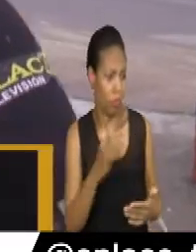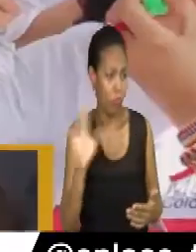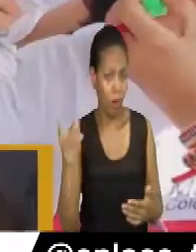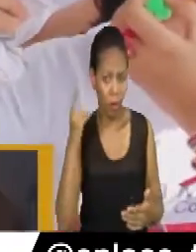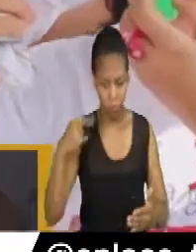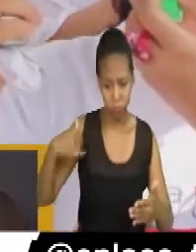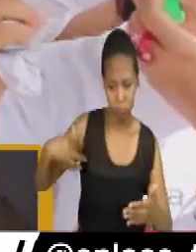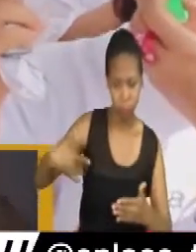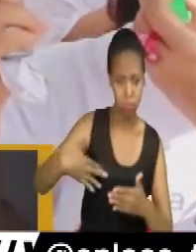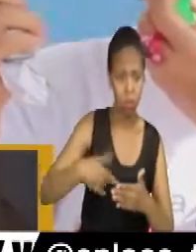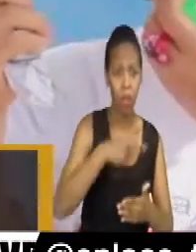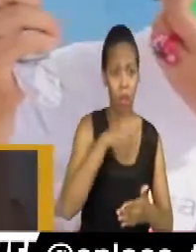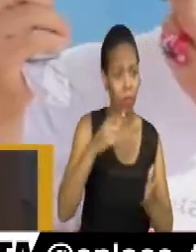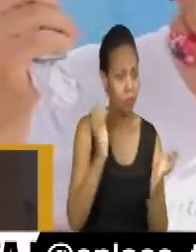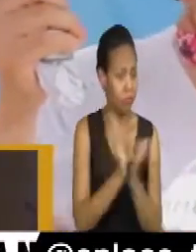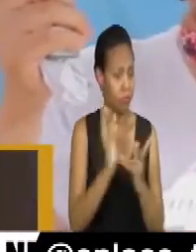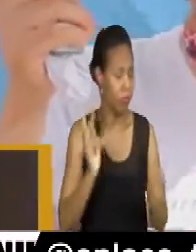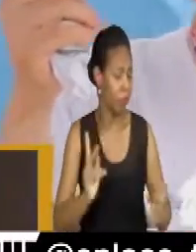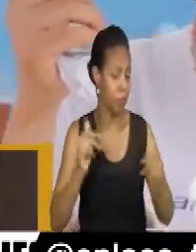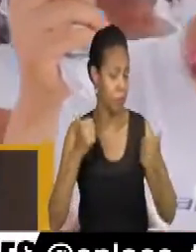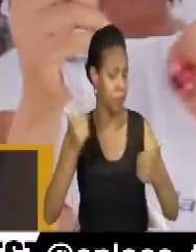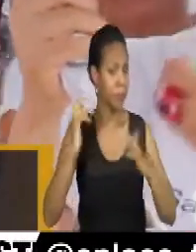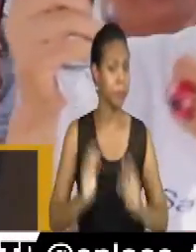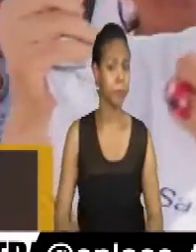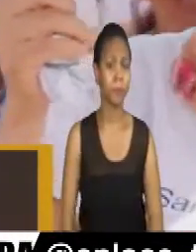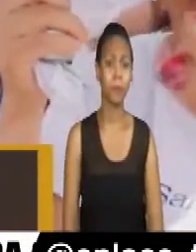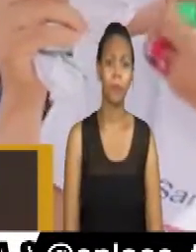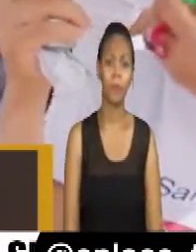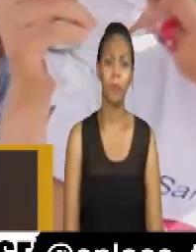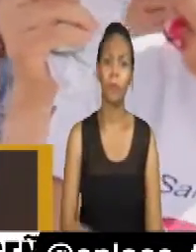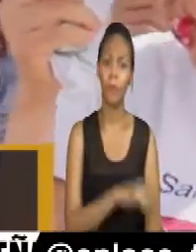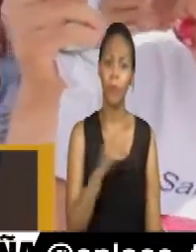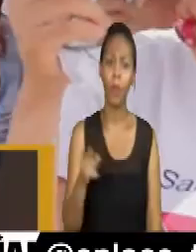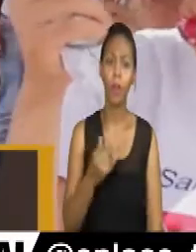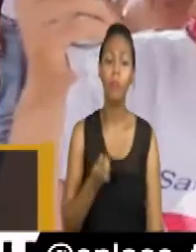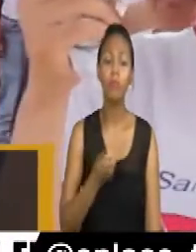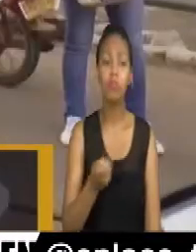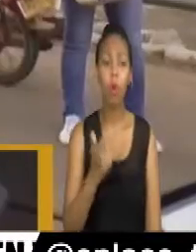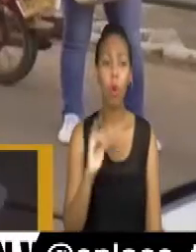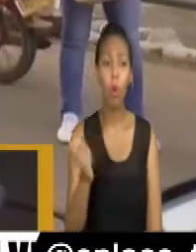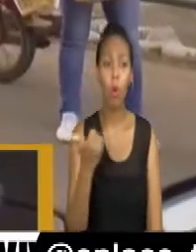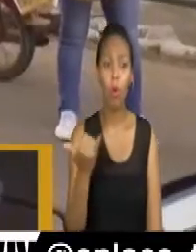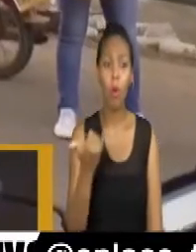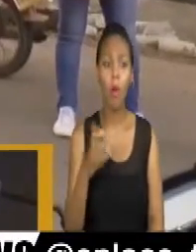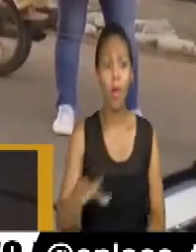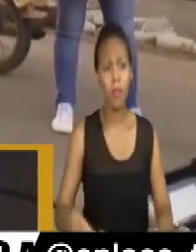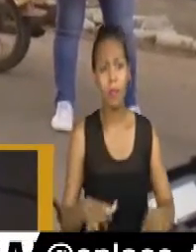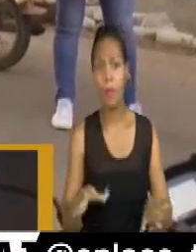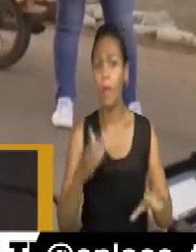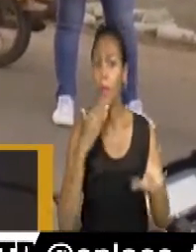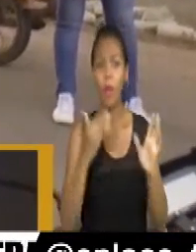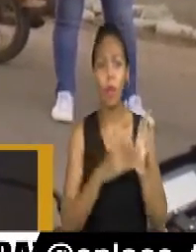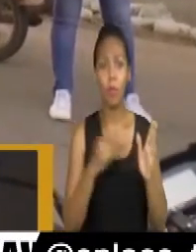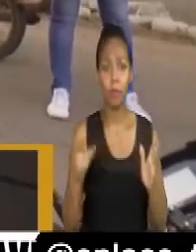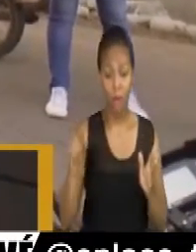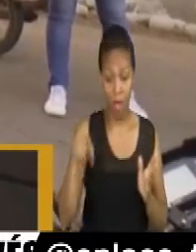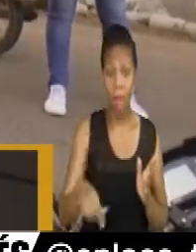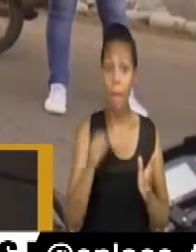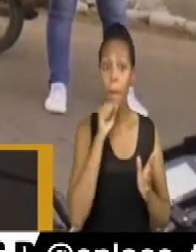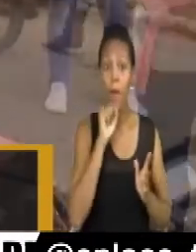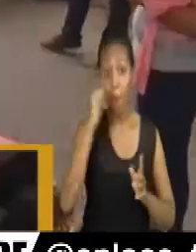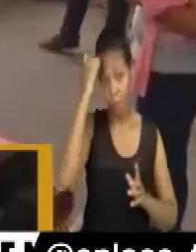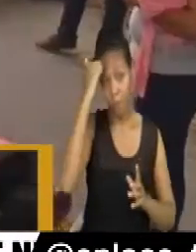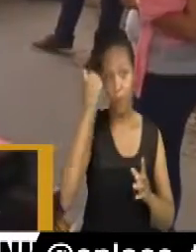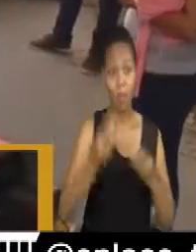estudiantes. Como el paro sigue, la dirigente sindical expuso las tareas que se adelantarán este jueves, una de ellas el traslado de los maestros de Barranca Bermeja al vecino